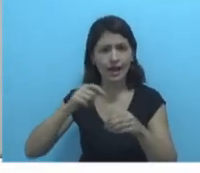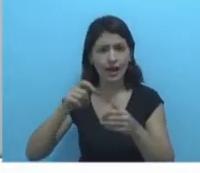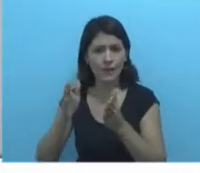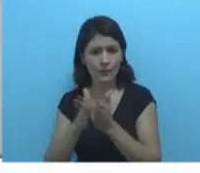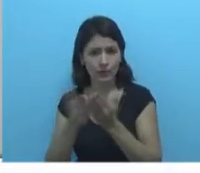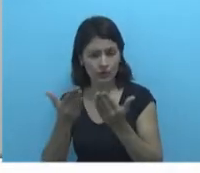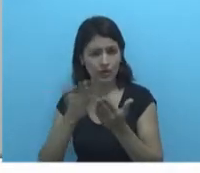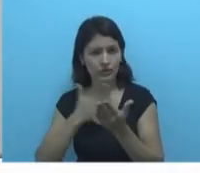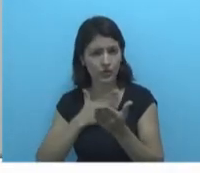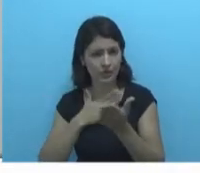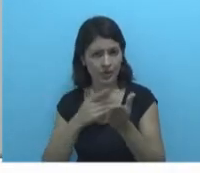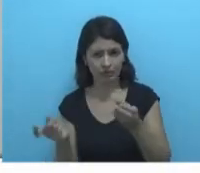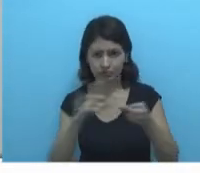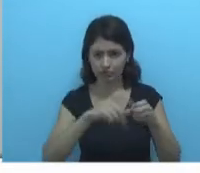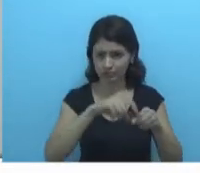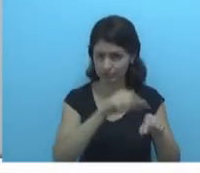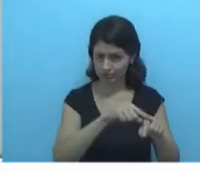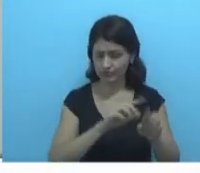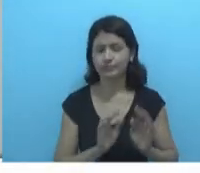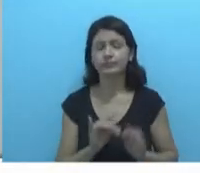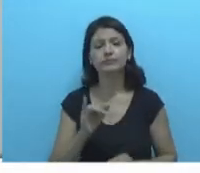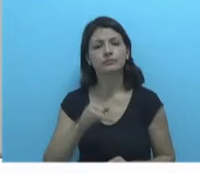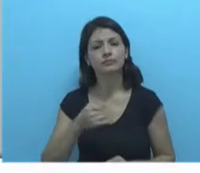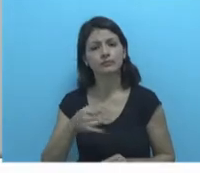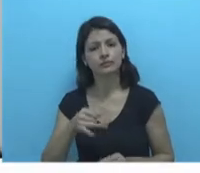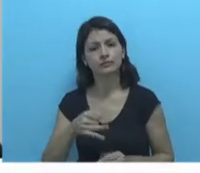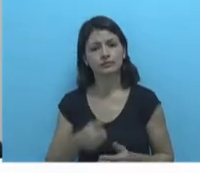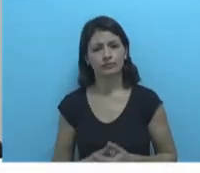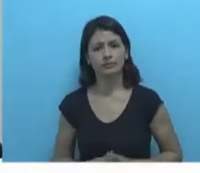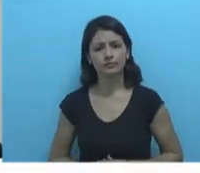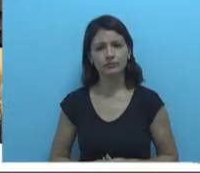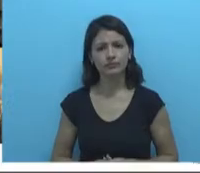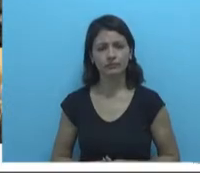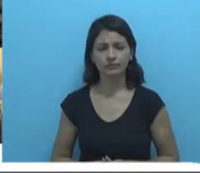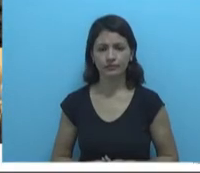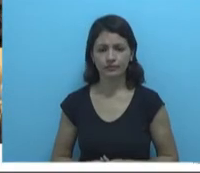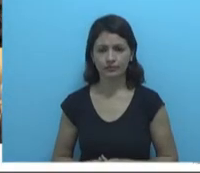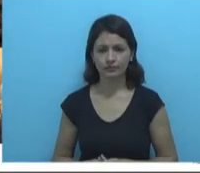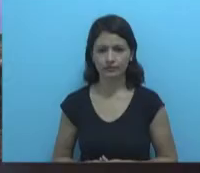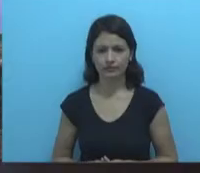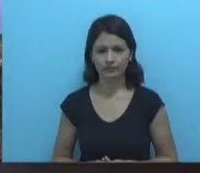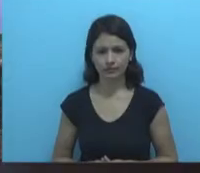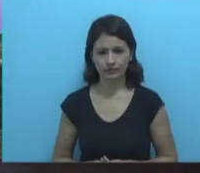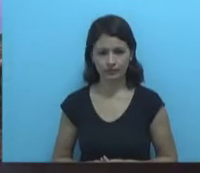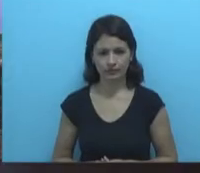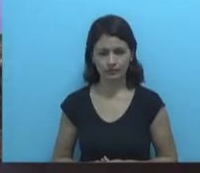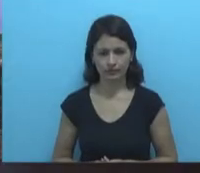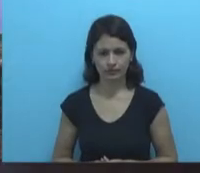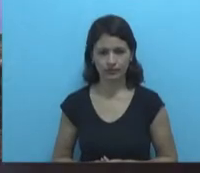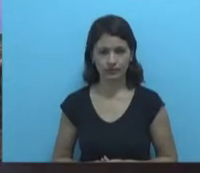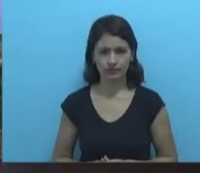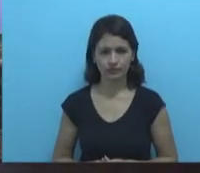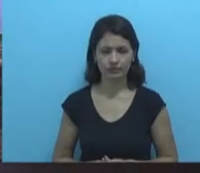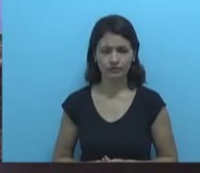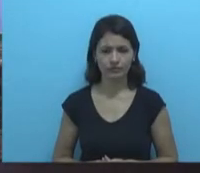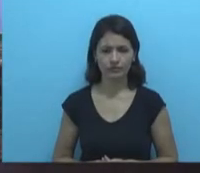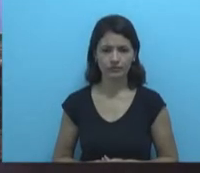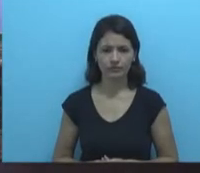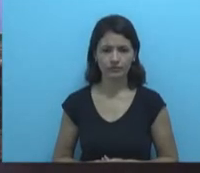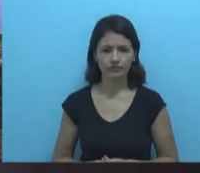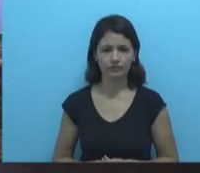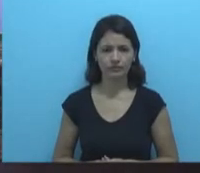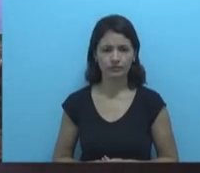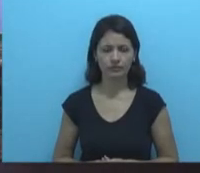43089. Bien. Diputado, si no hay objeción del diputado